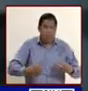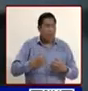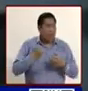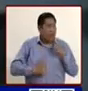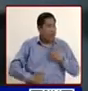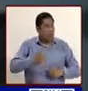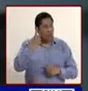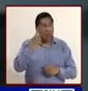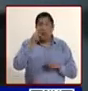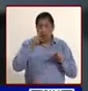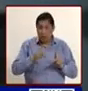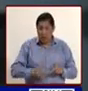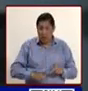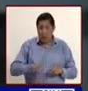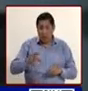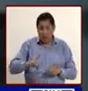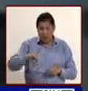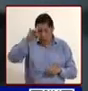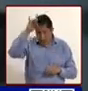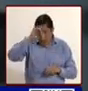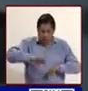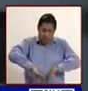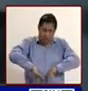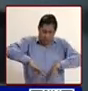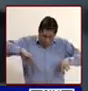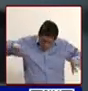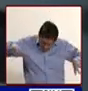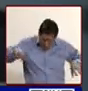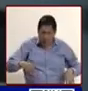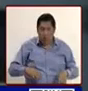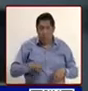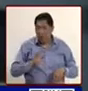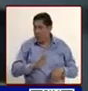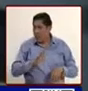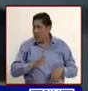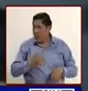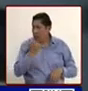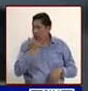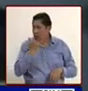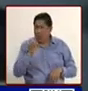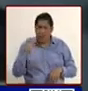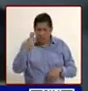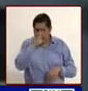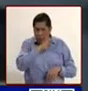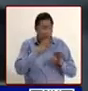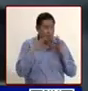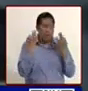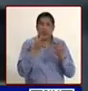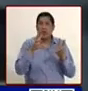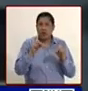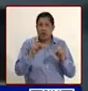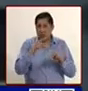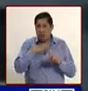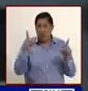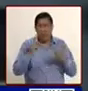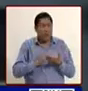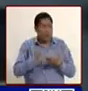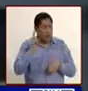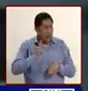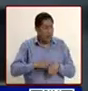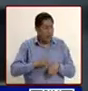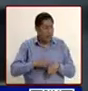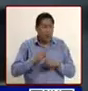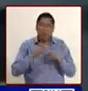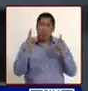el cual una persona haya sido encontrado, desenterrado o encontrada, sus o hayan buscado familiares, no ha habido, ¿no? Pero en este caso